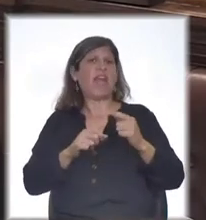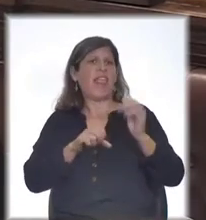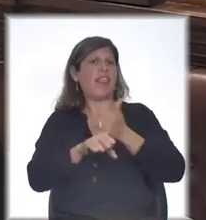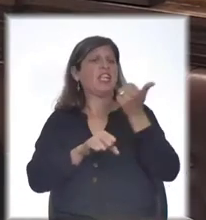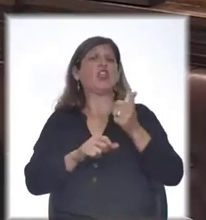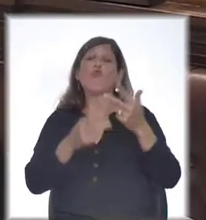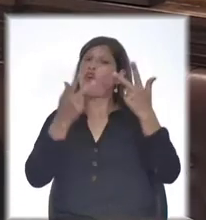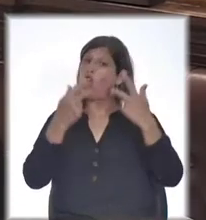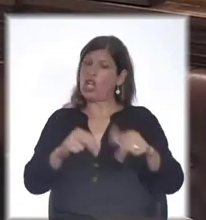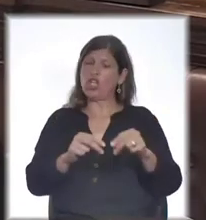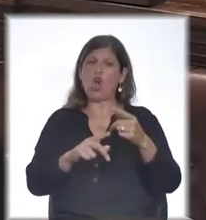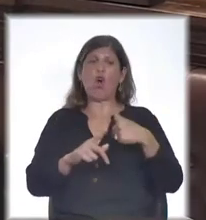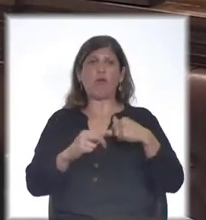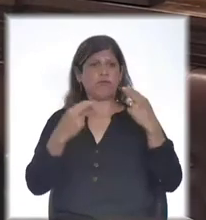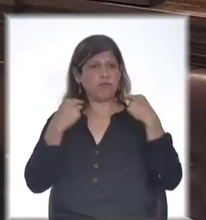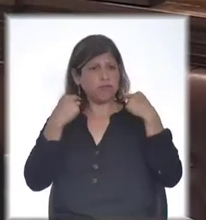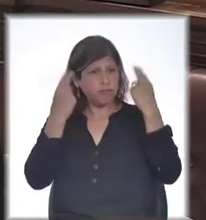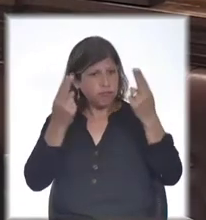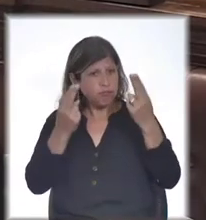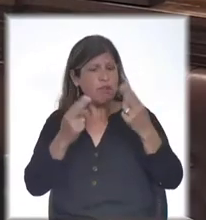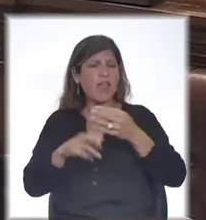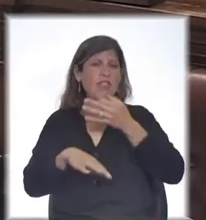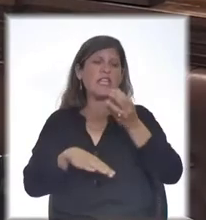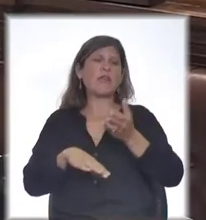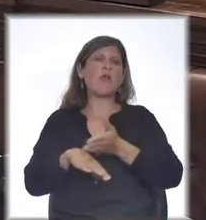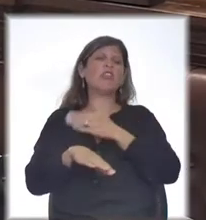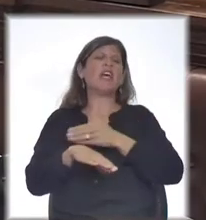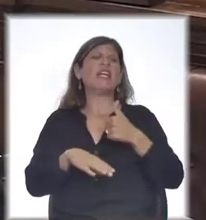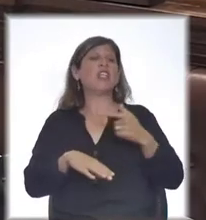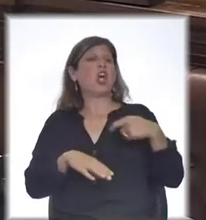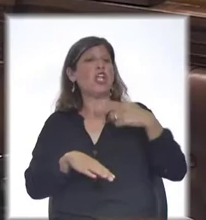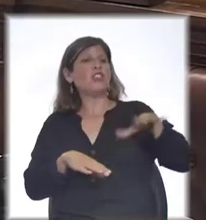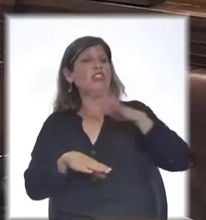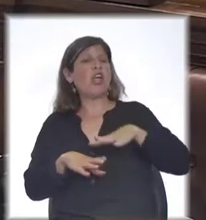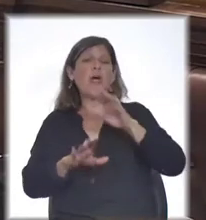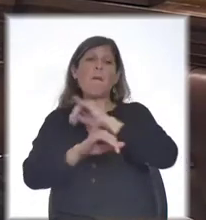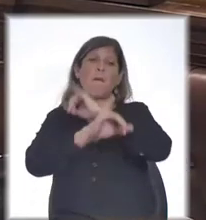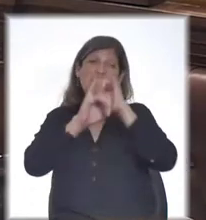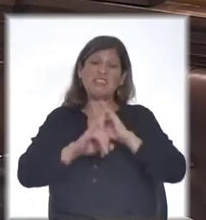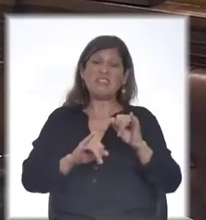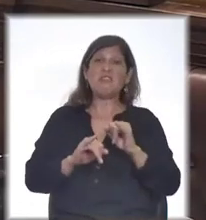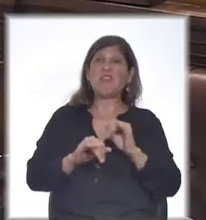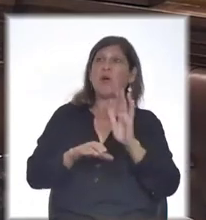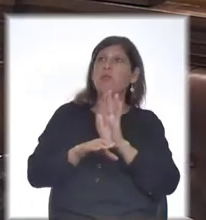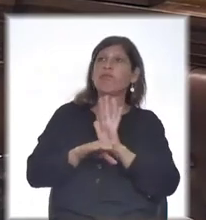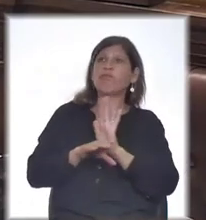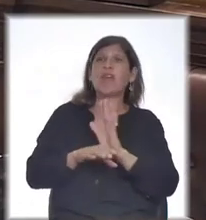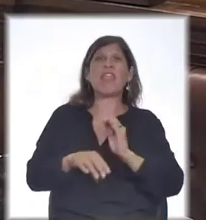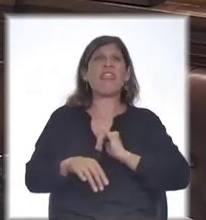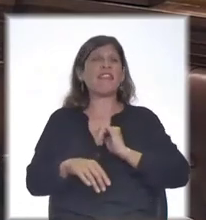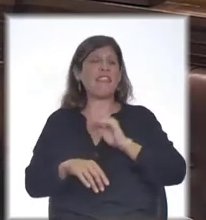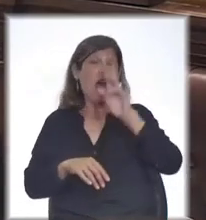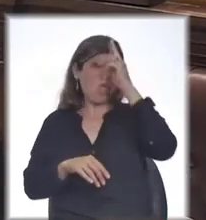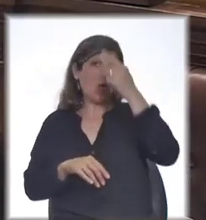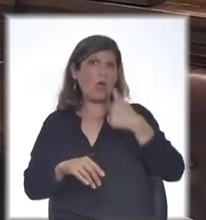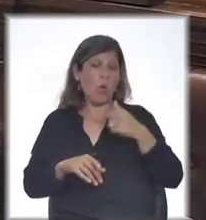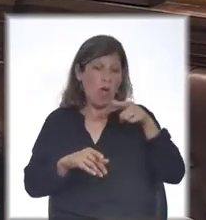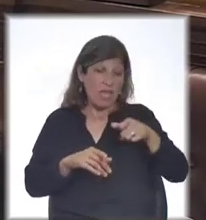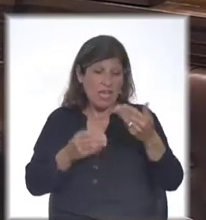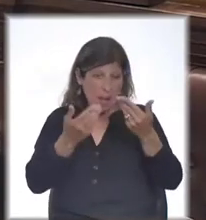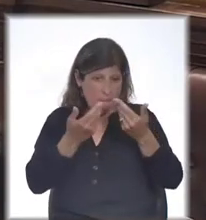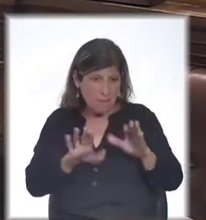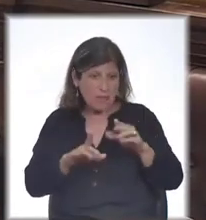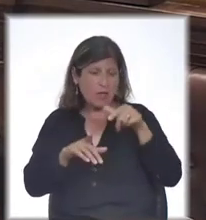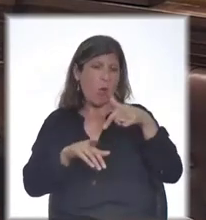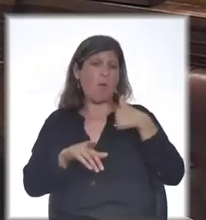fue una rebelión cívica y pacífica, a la uruguaya, que se convirtió en el comienzo de un sinuoso proceso de